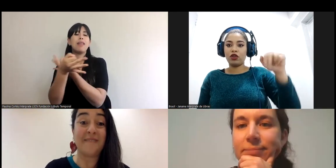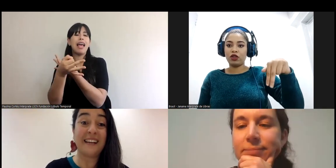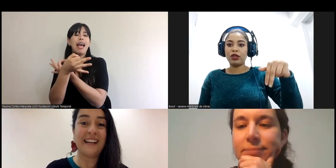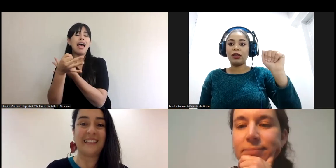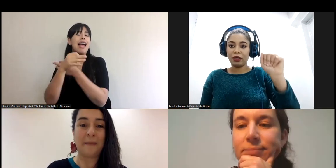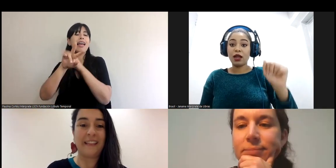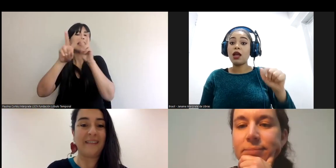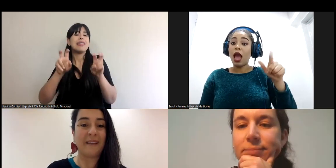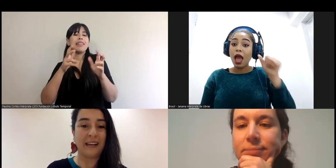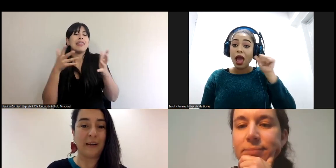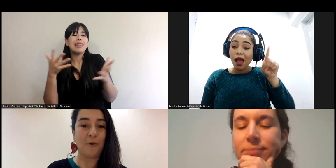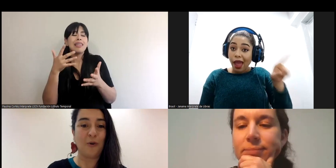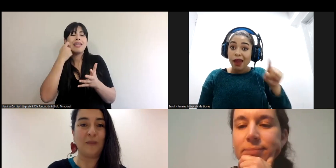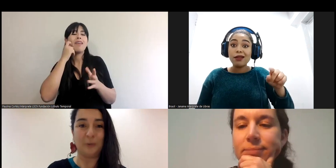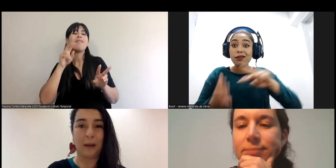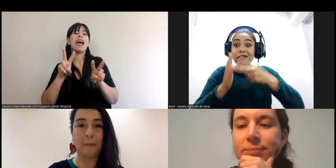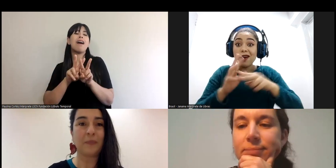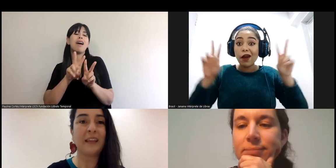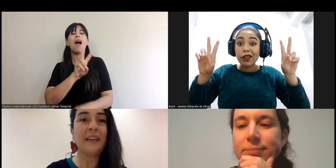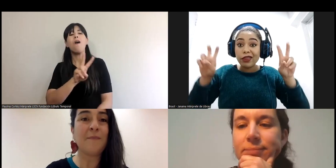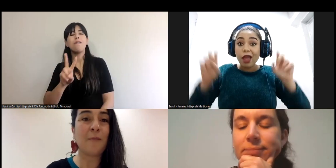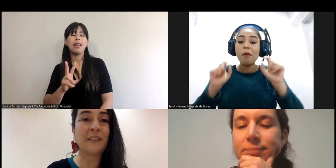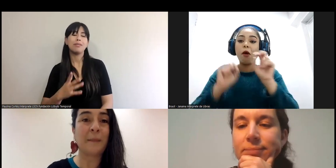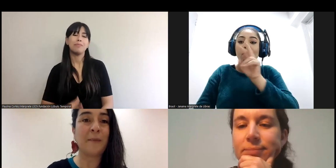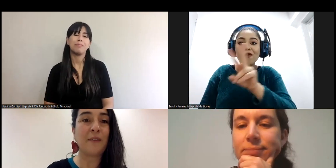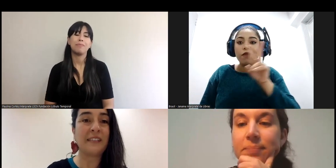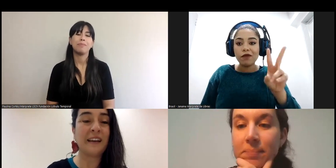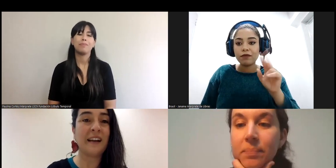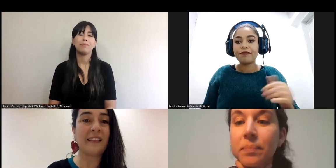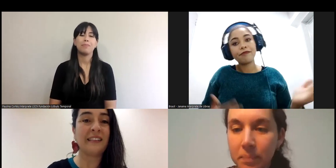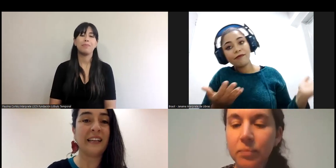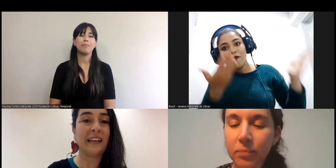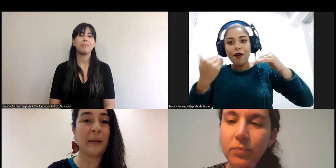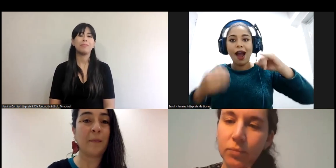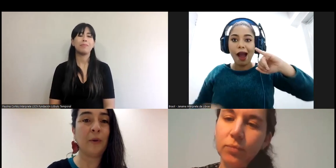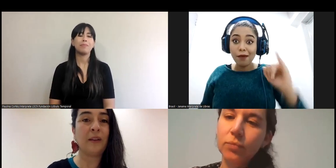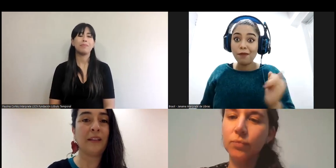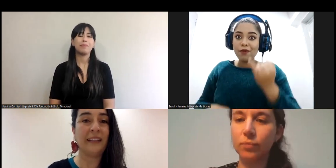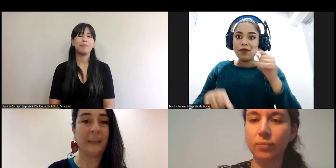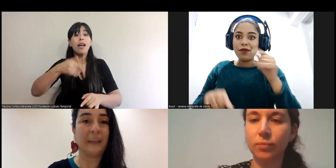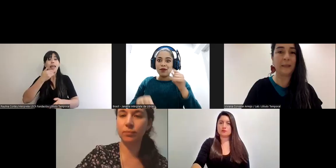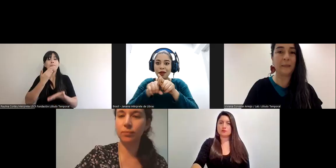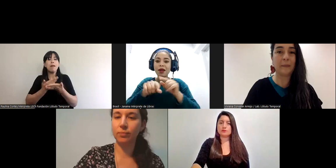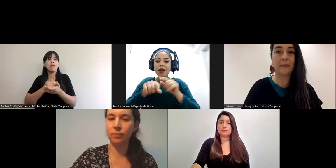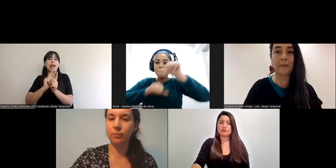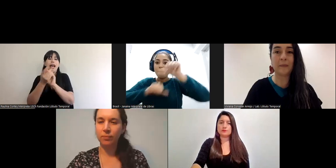qué significa el tema del vernáculo visual. Vamos también a aprovechar de hacer el cambio de